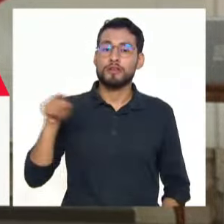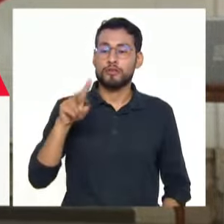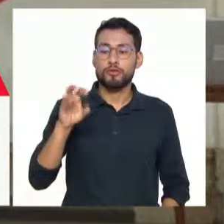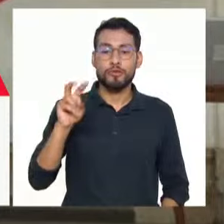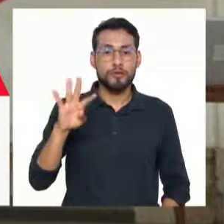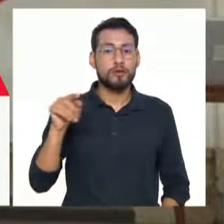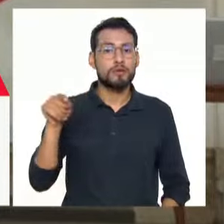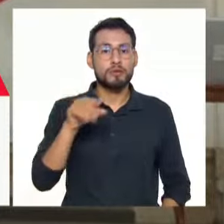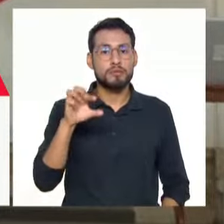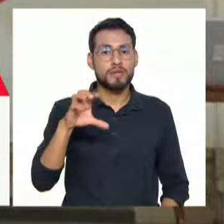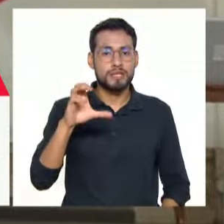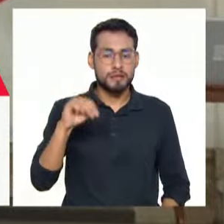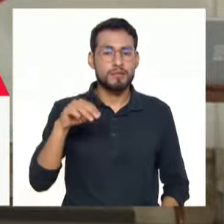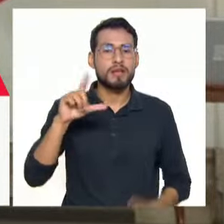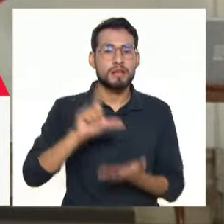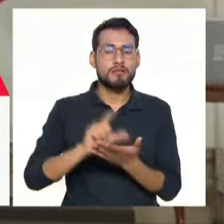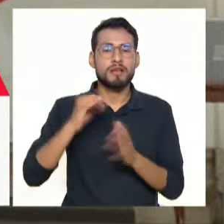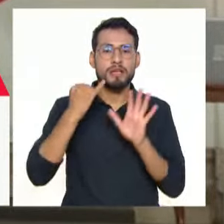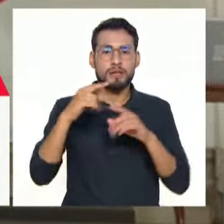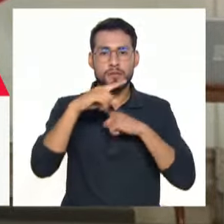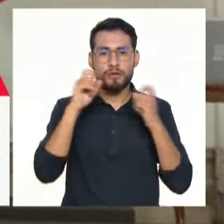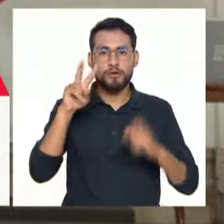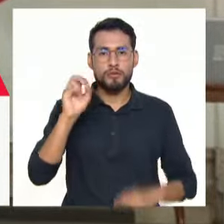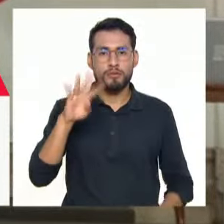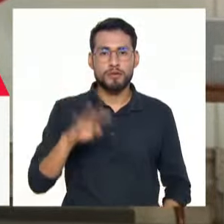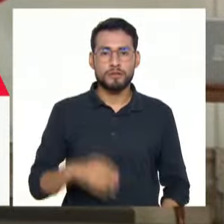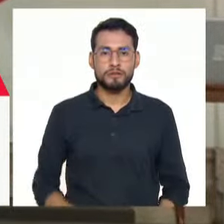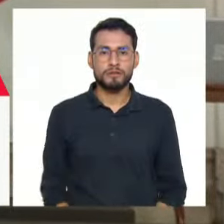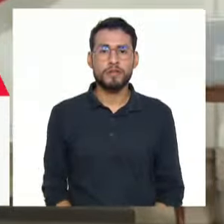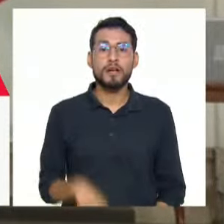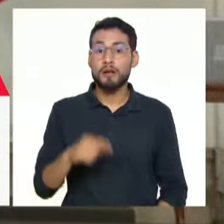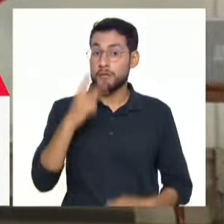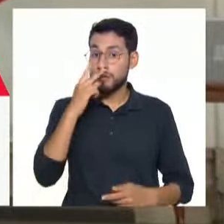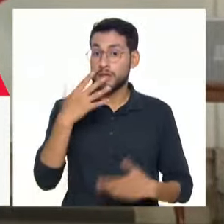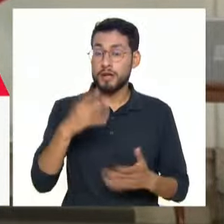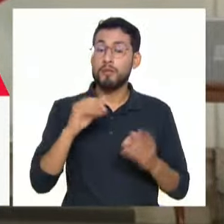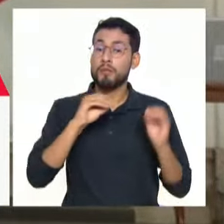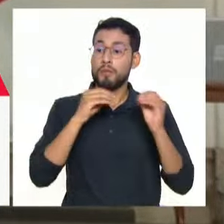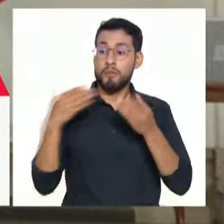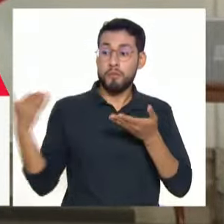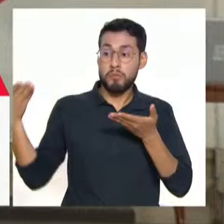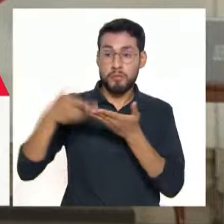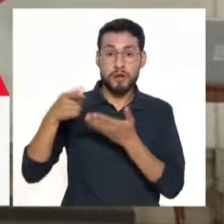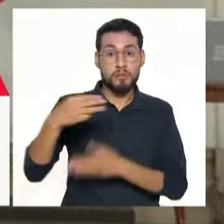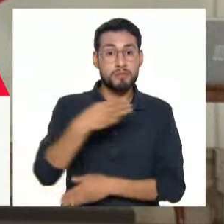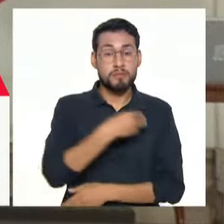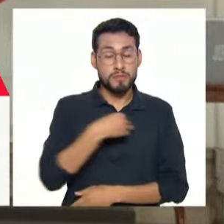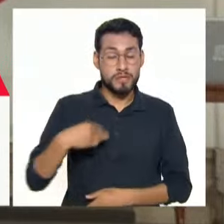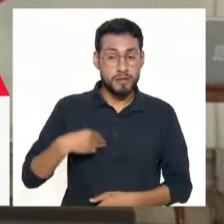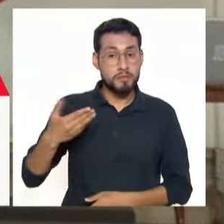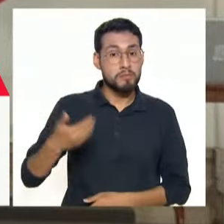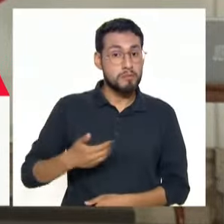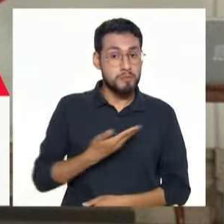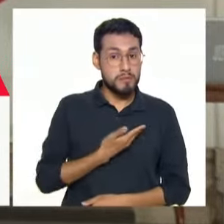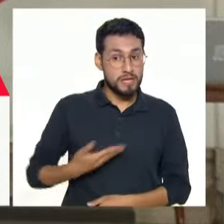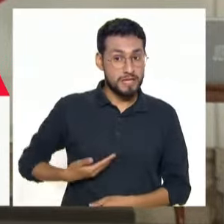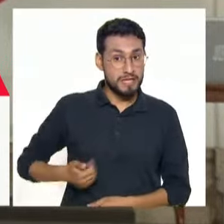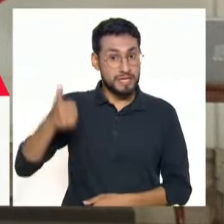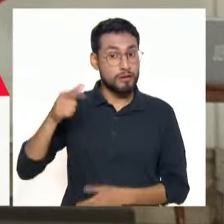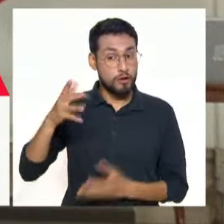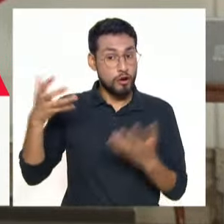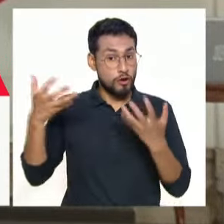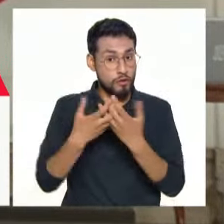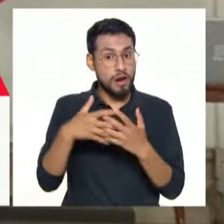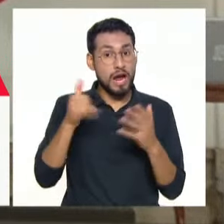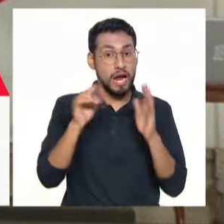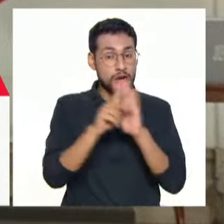067-2024-PCM. Lima, 6 de marzo de 2024. Vista la propuesta del señor presidente del Consejo de Ministros, de conformidad